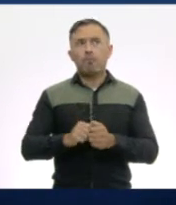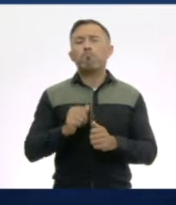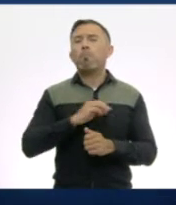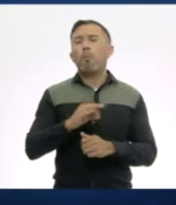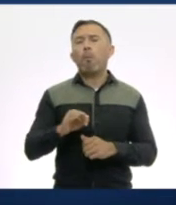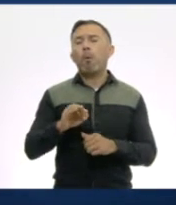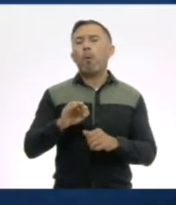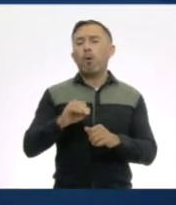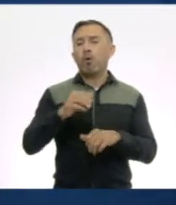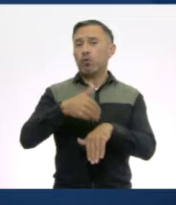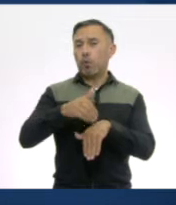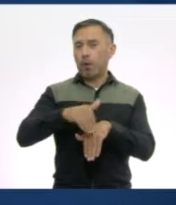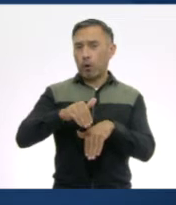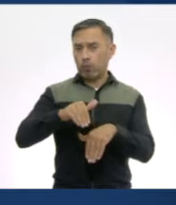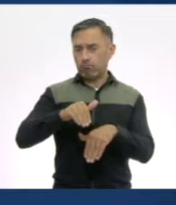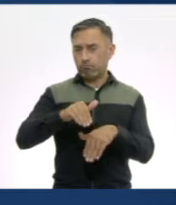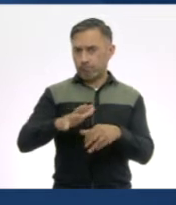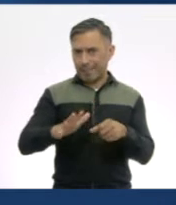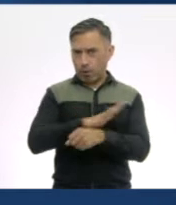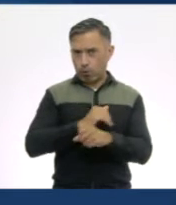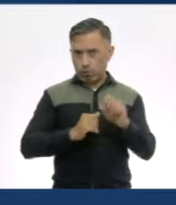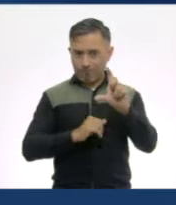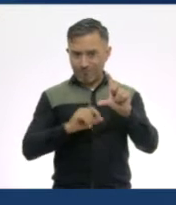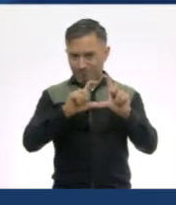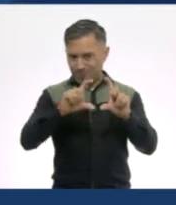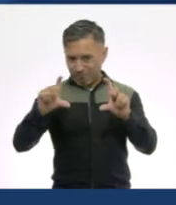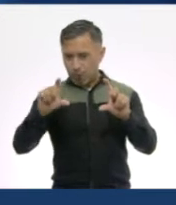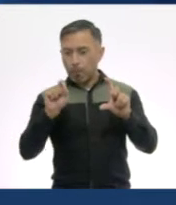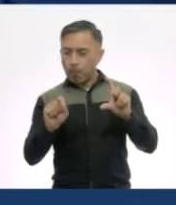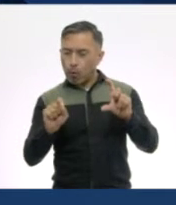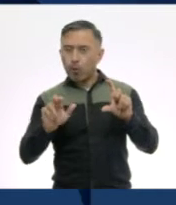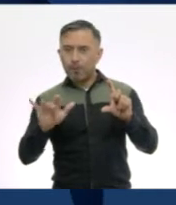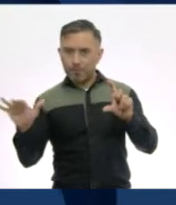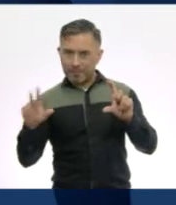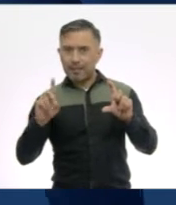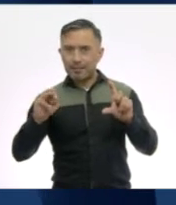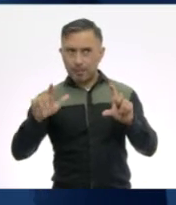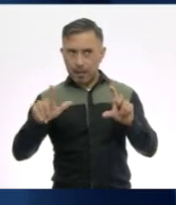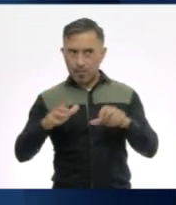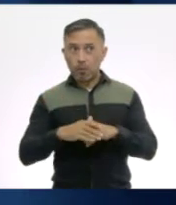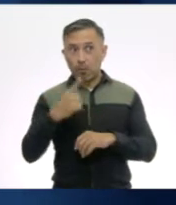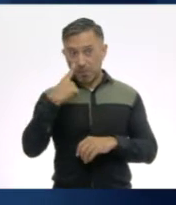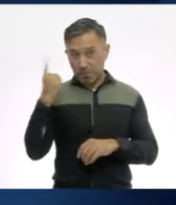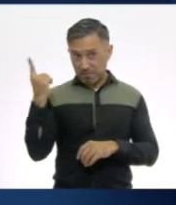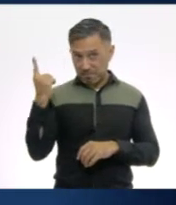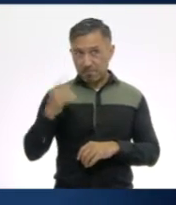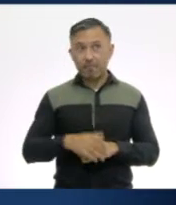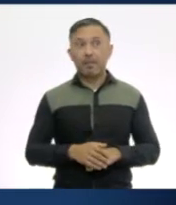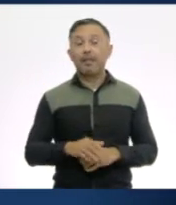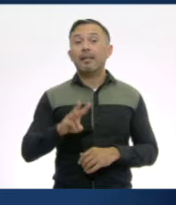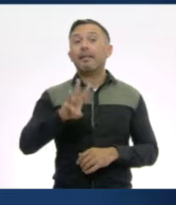decimales. Ajá. Si se fijan, ahí tenemos el número 327 enteros y